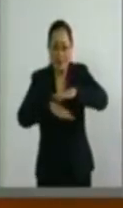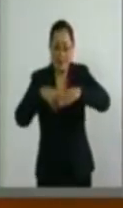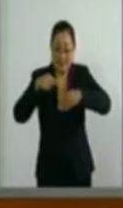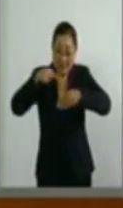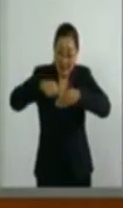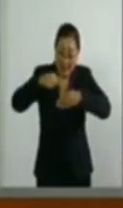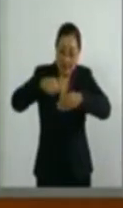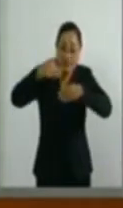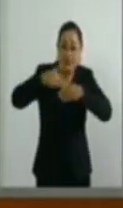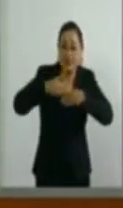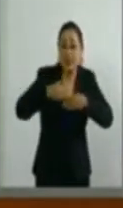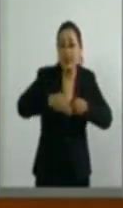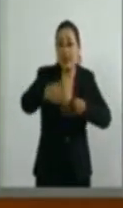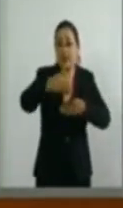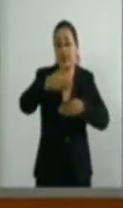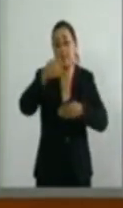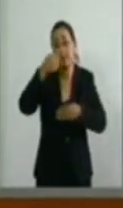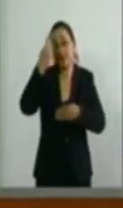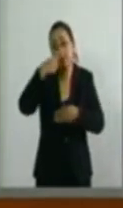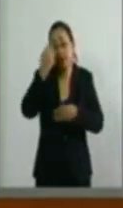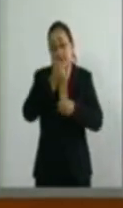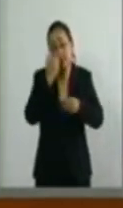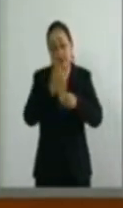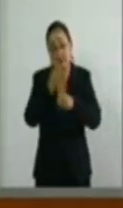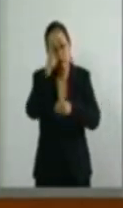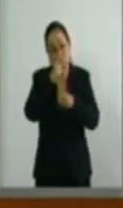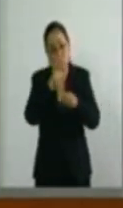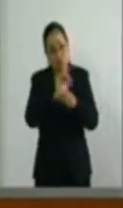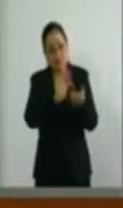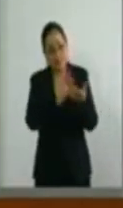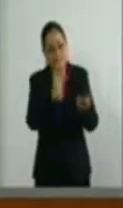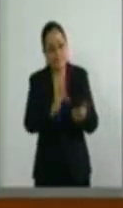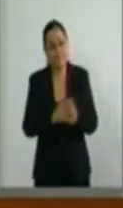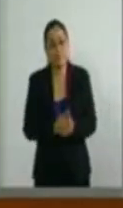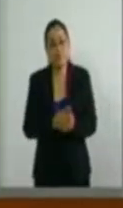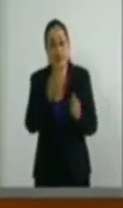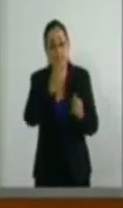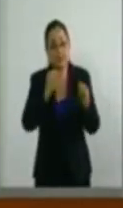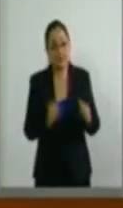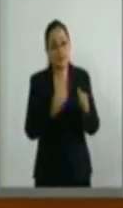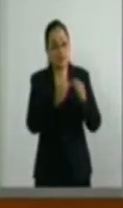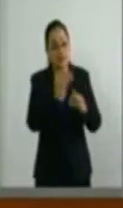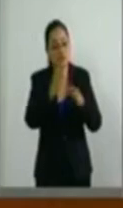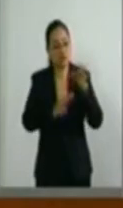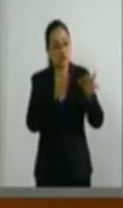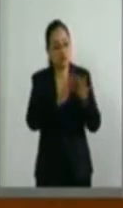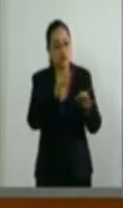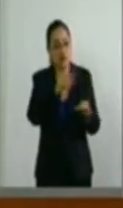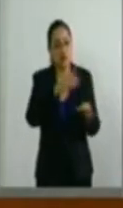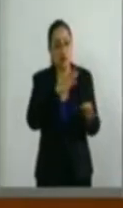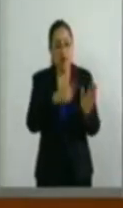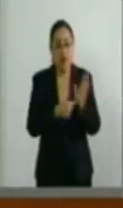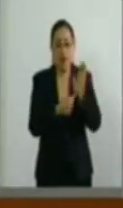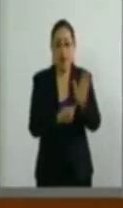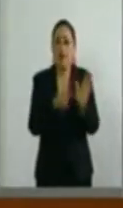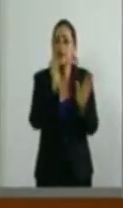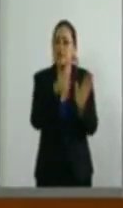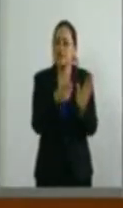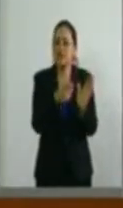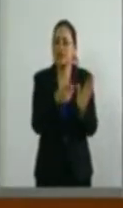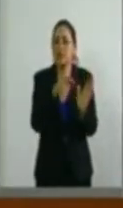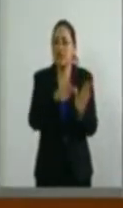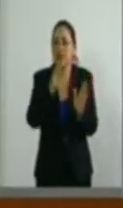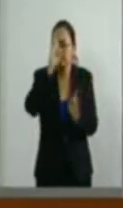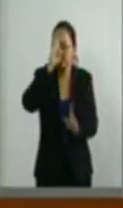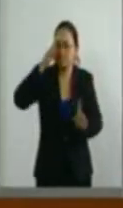requiere un Estado a través de la Secretaría de Cultura, como la instancia formal que tiene frente a sí el gran